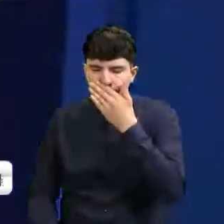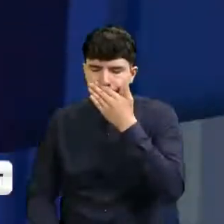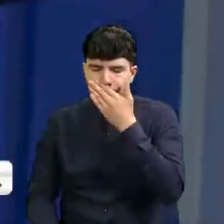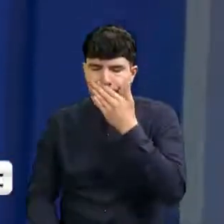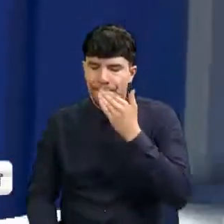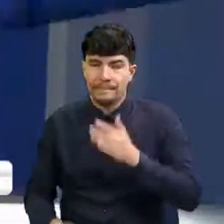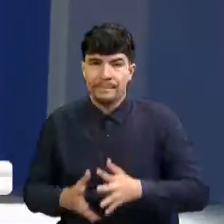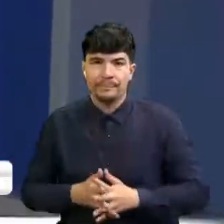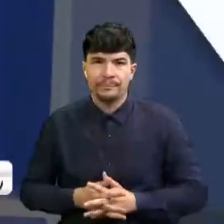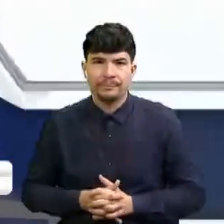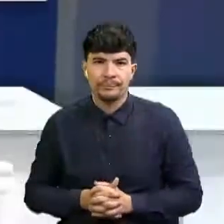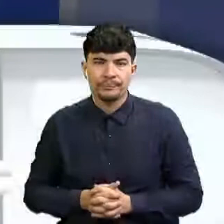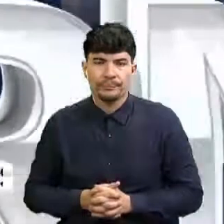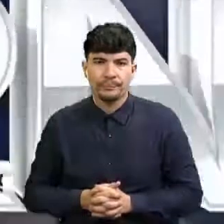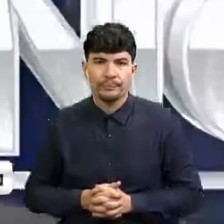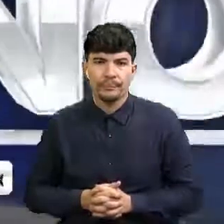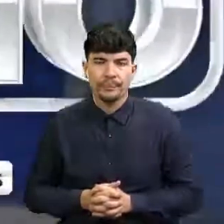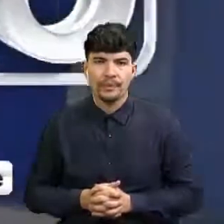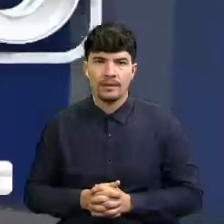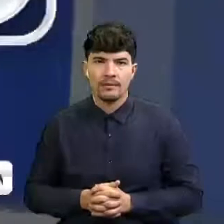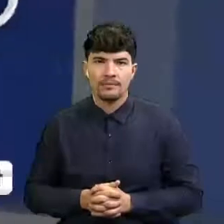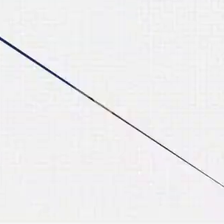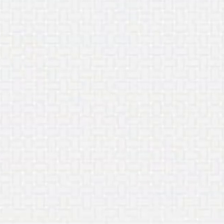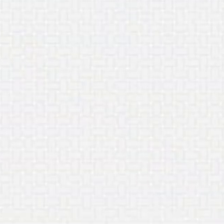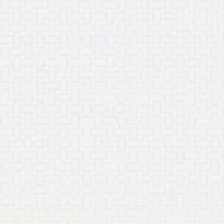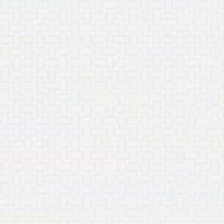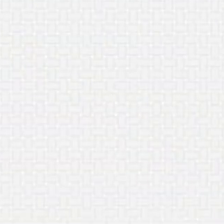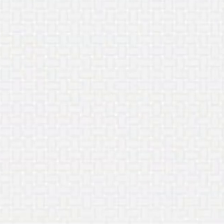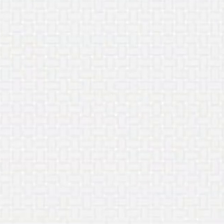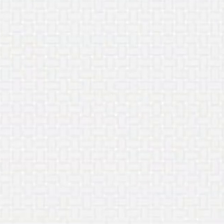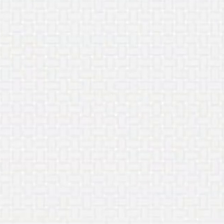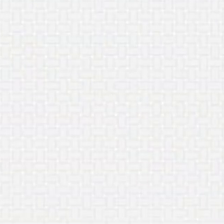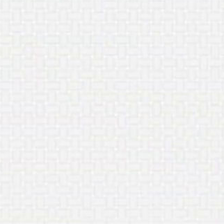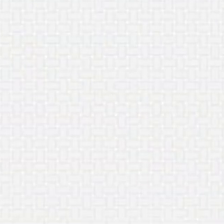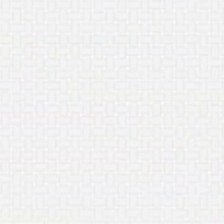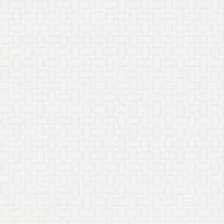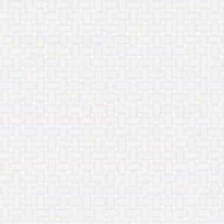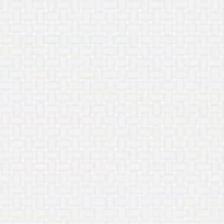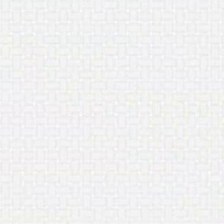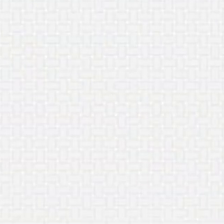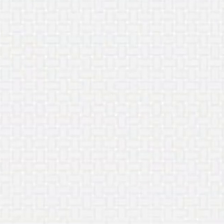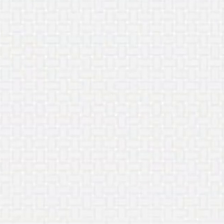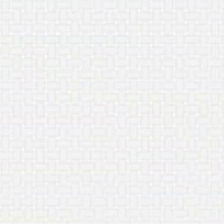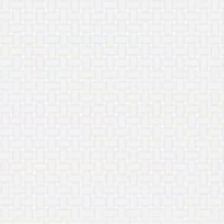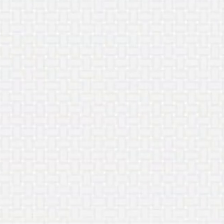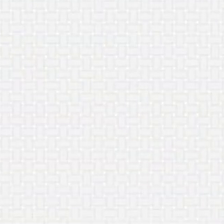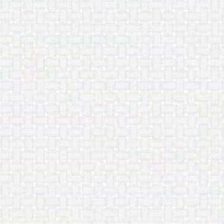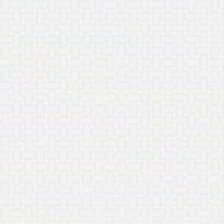canaltro.com